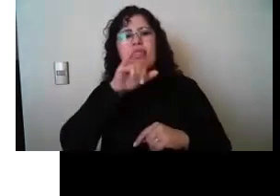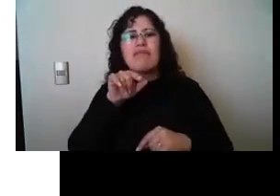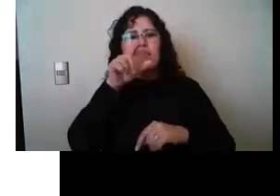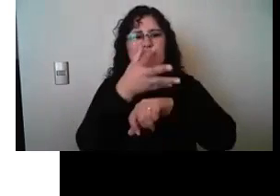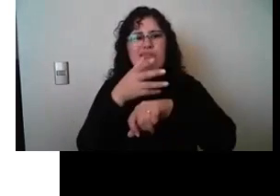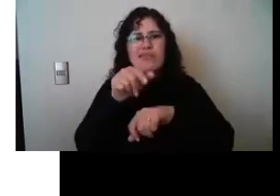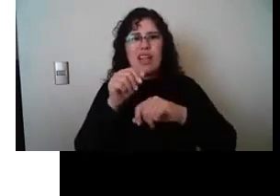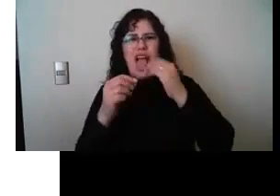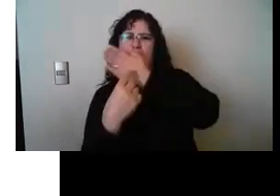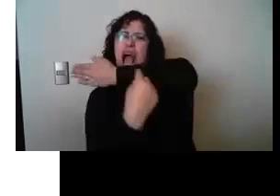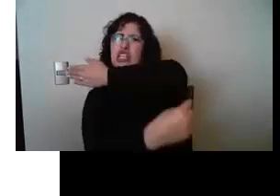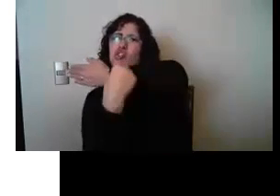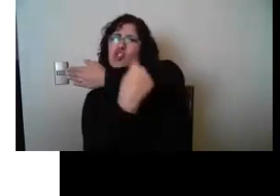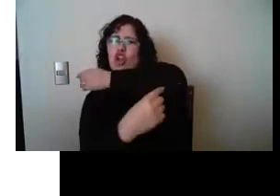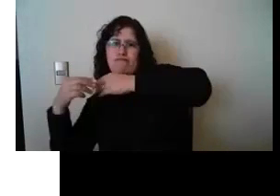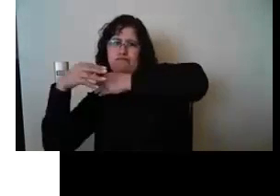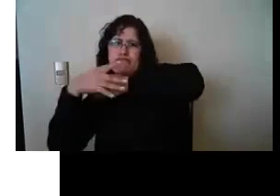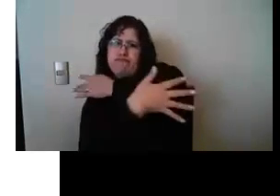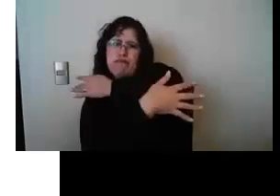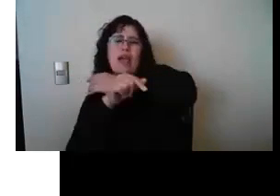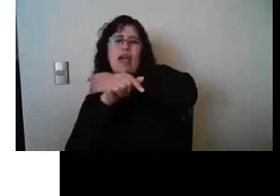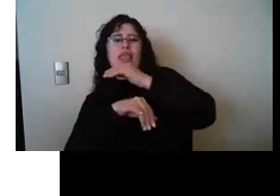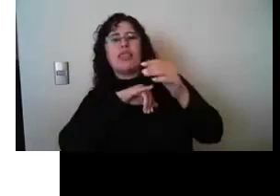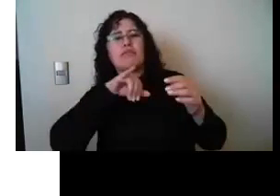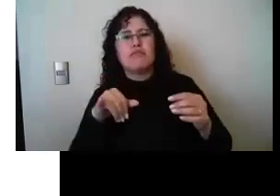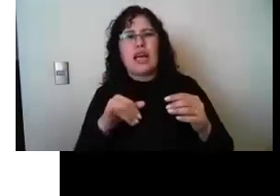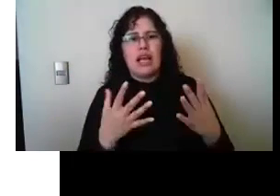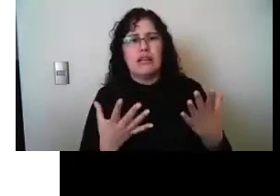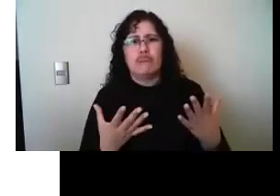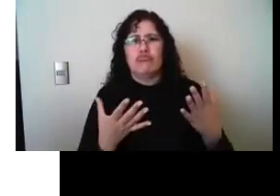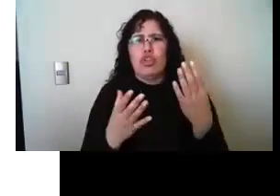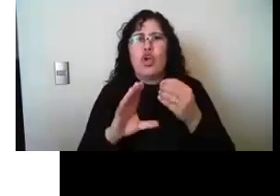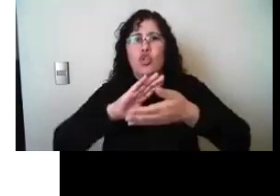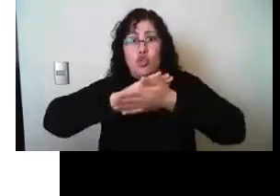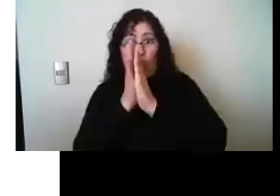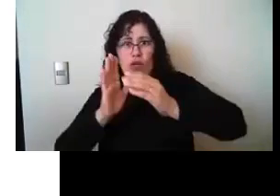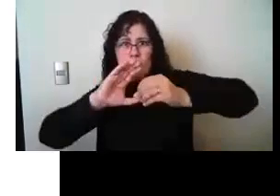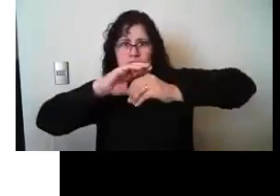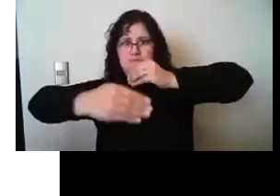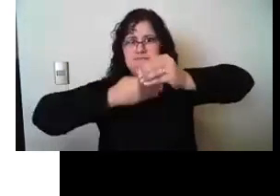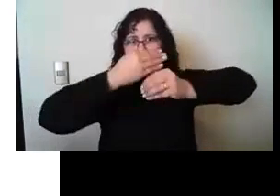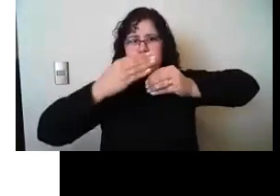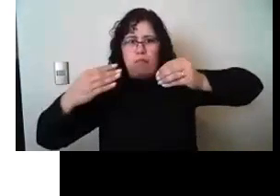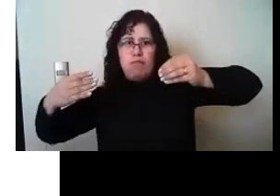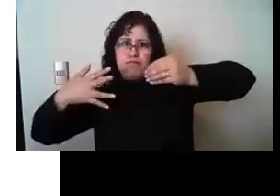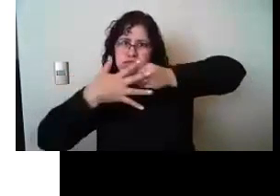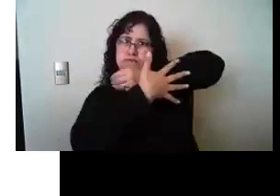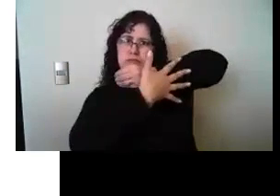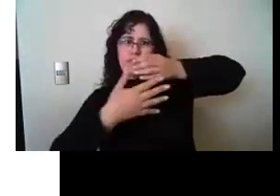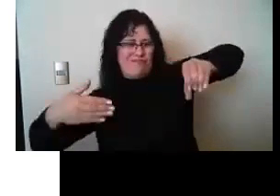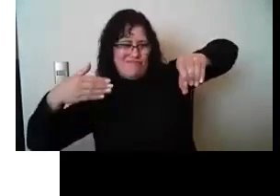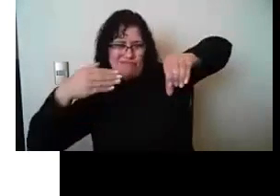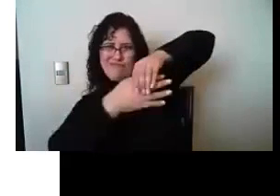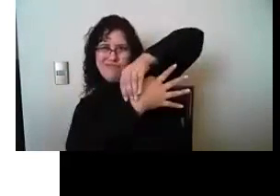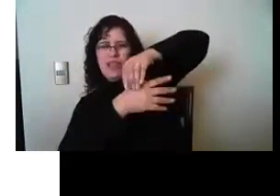el tracto olfatorio. Y aquí tenemos la interacción de las células que están en el bulbo. Además de las